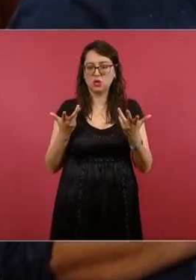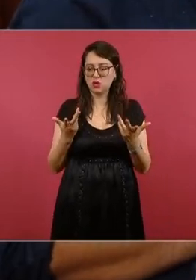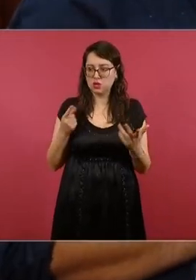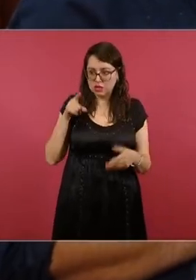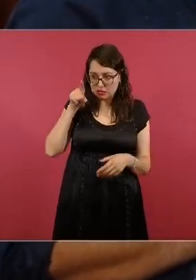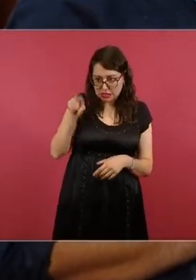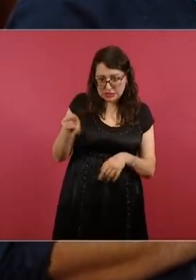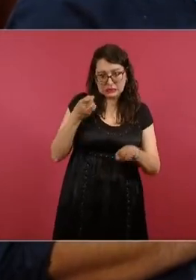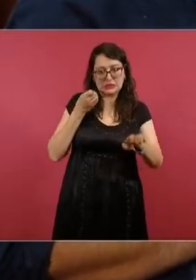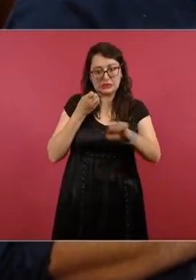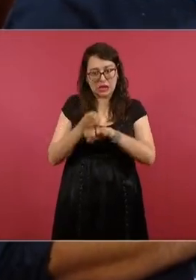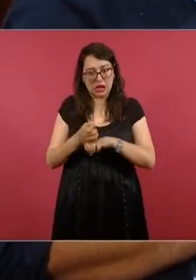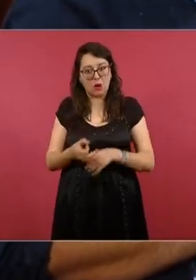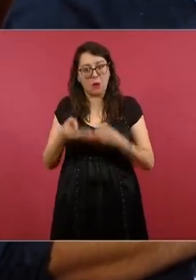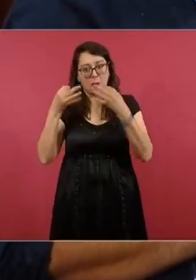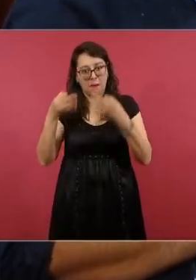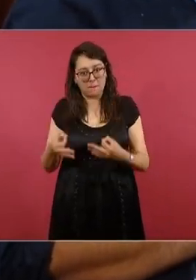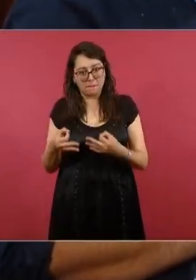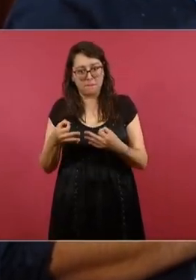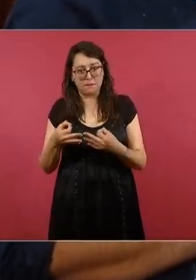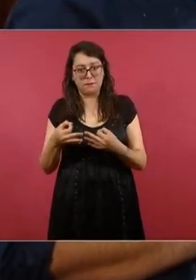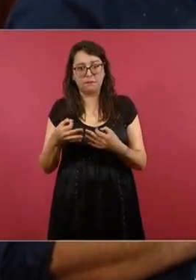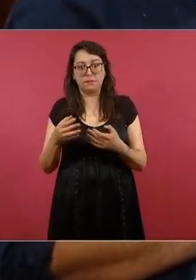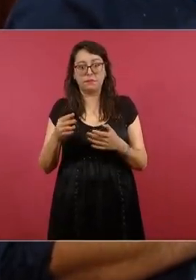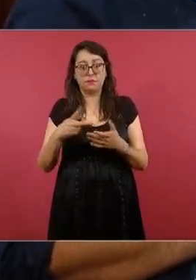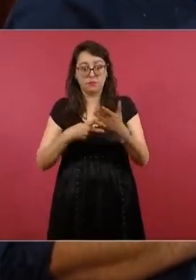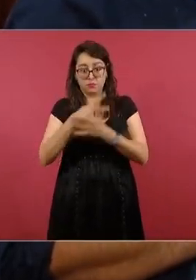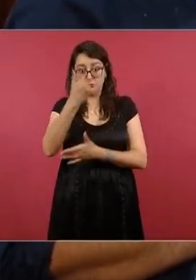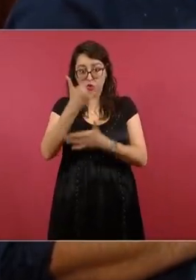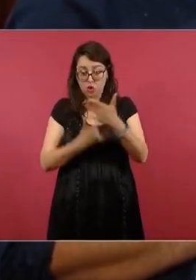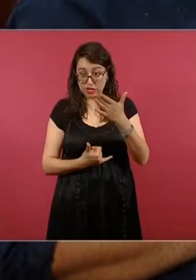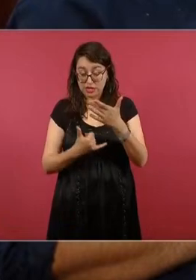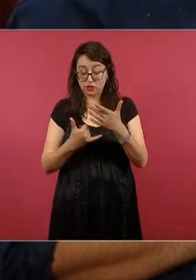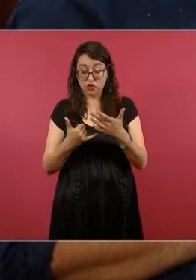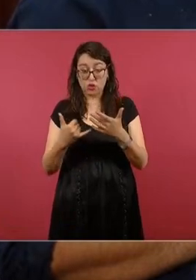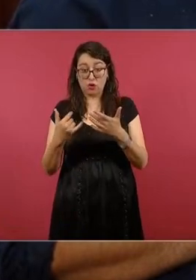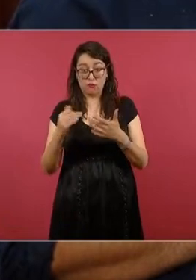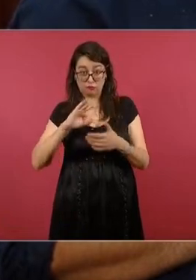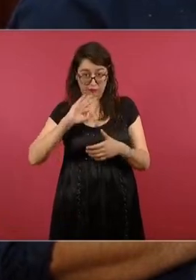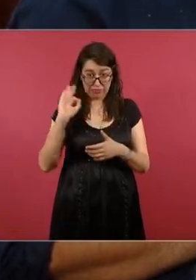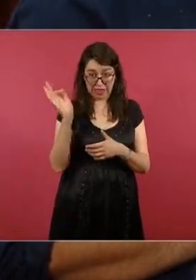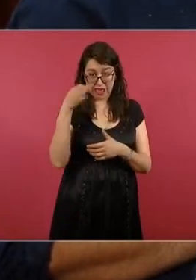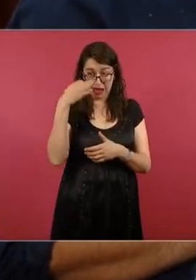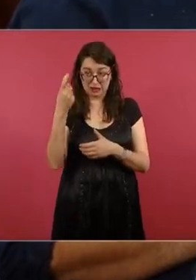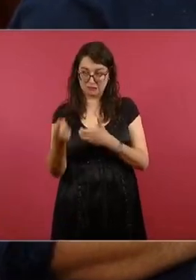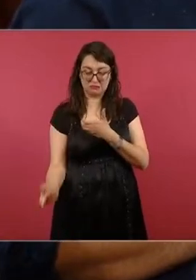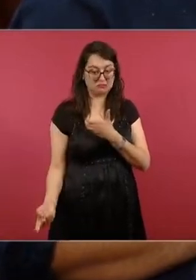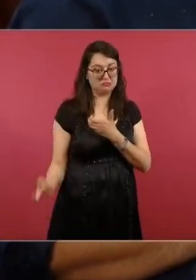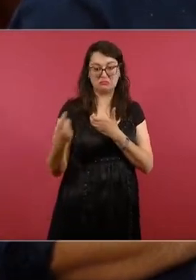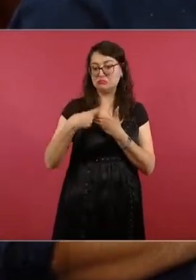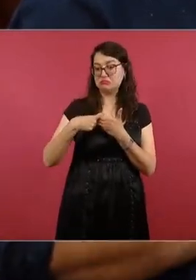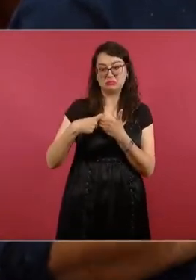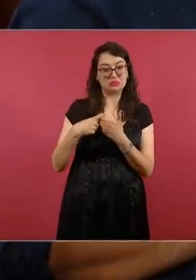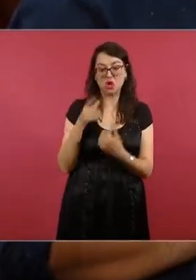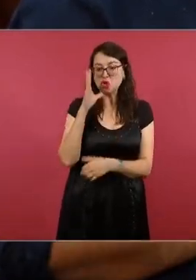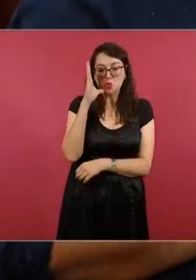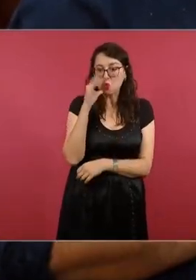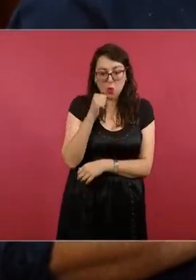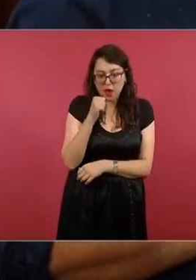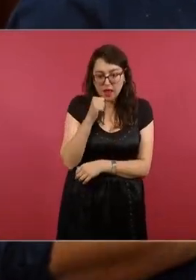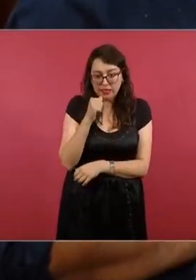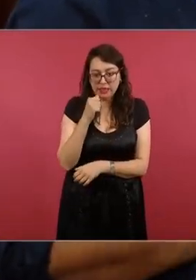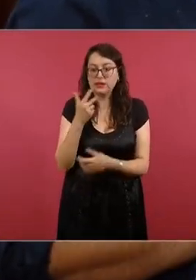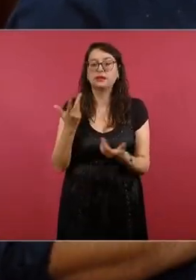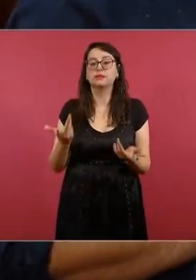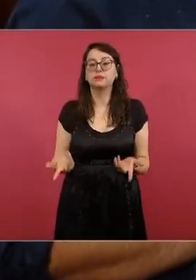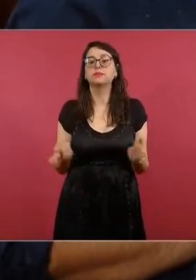esta entidad pueda sumarse a lo que es el proyecto del IMSS-Bienestar. De hecho, esto ya es un tema que se estuvo dando